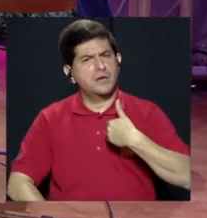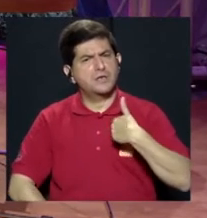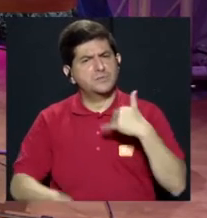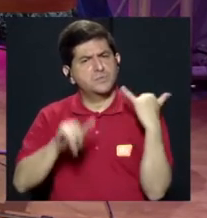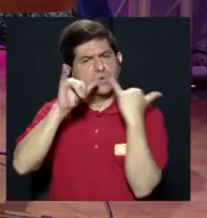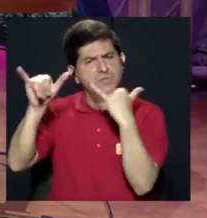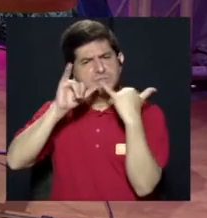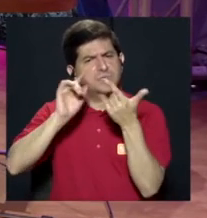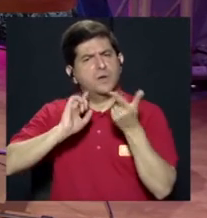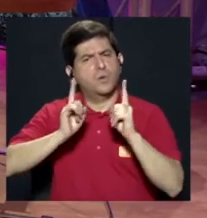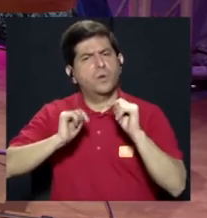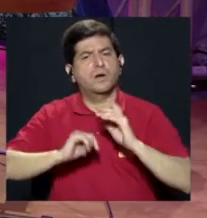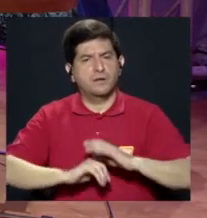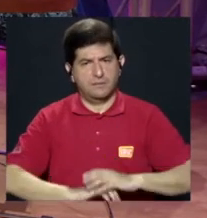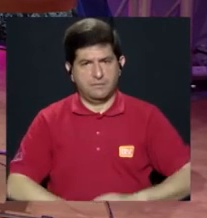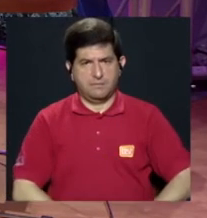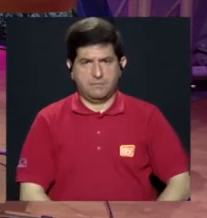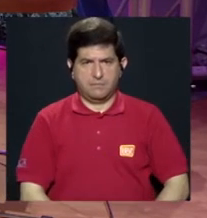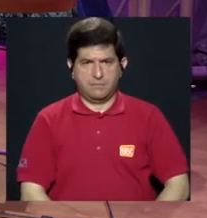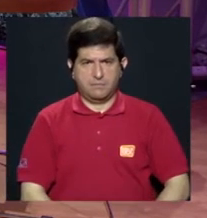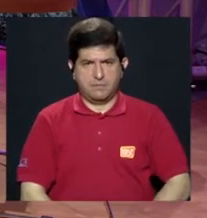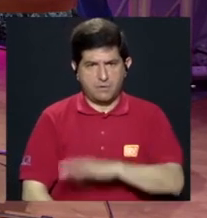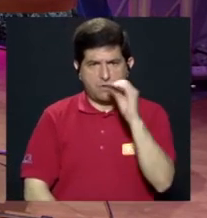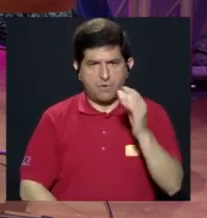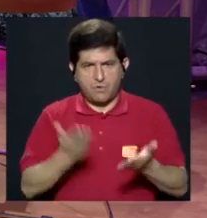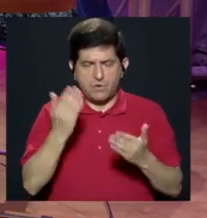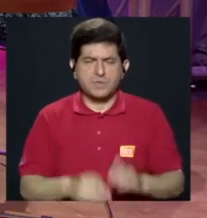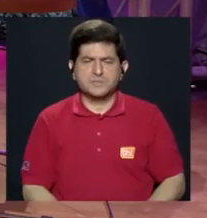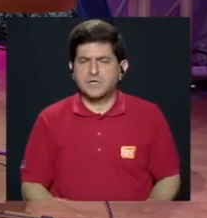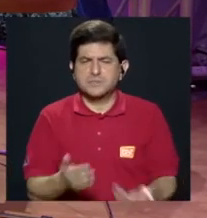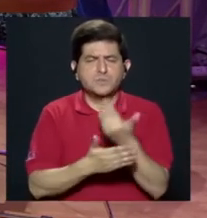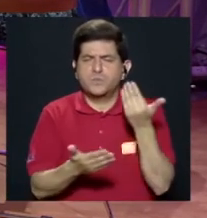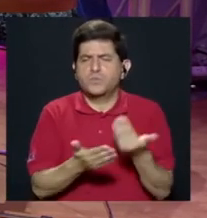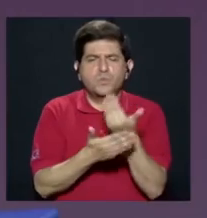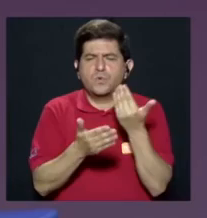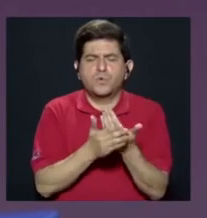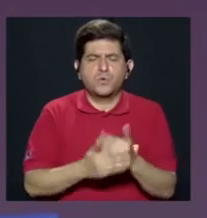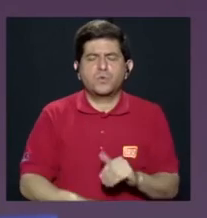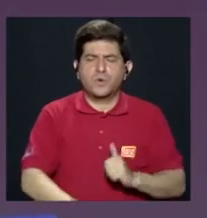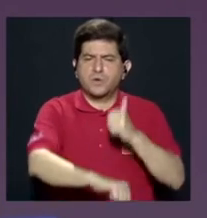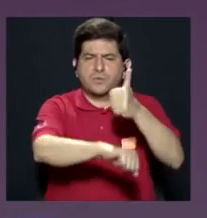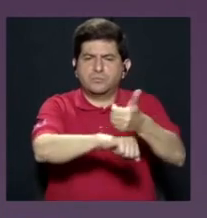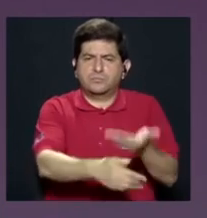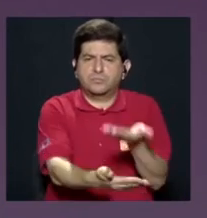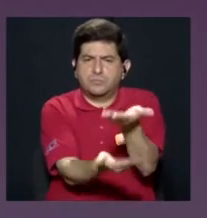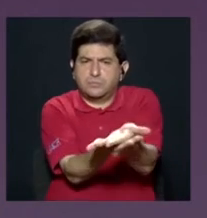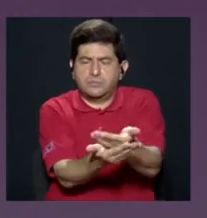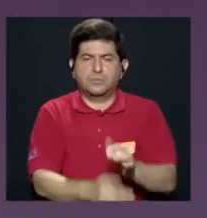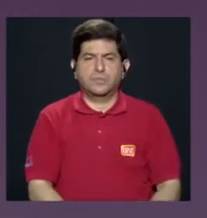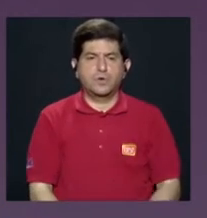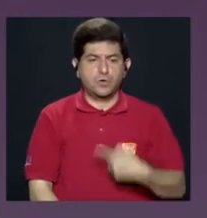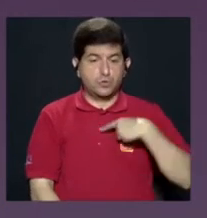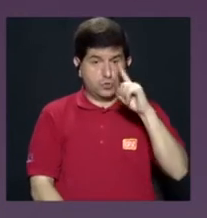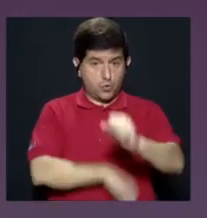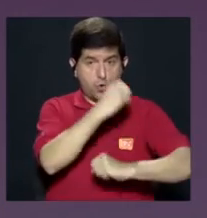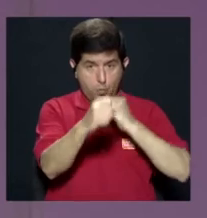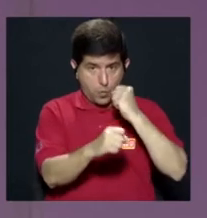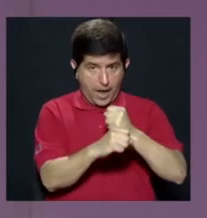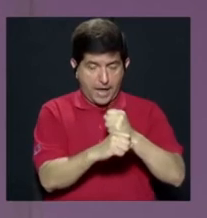las denuncias de ustedes? ¿O son muy recientemente puestas? Bueno, yo tengo un año